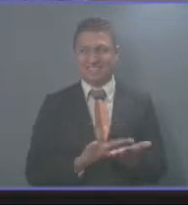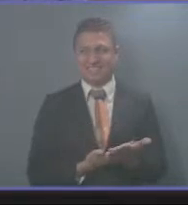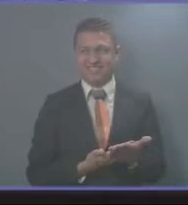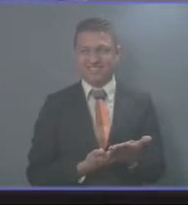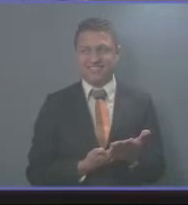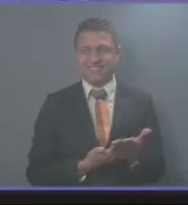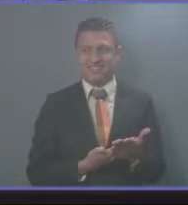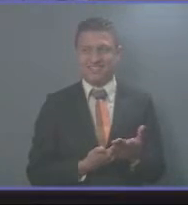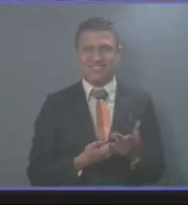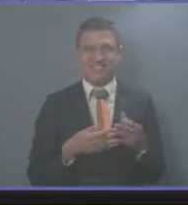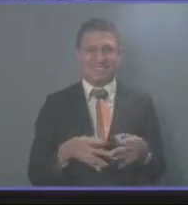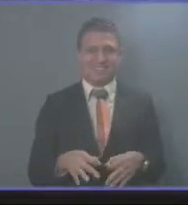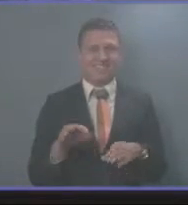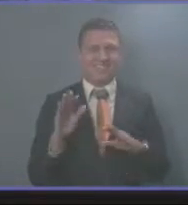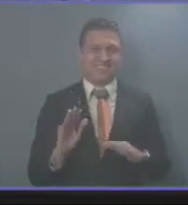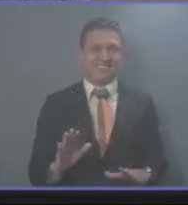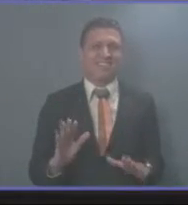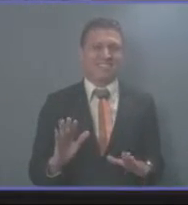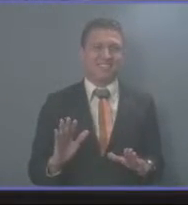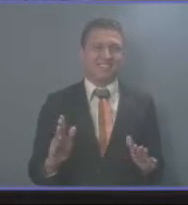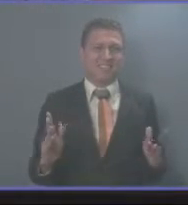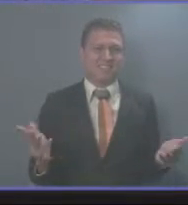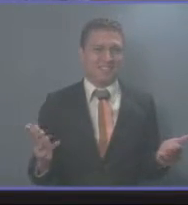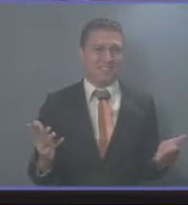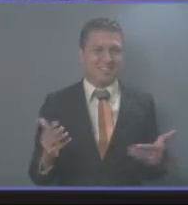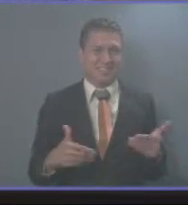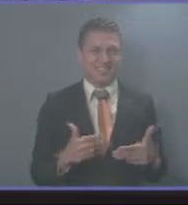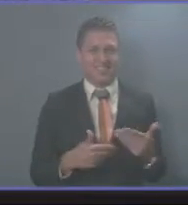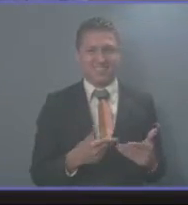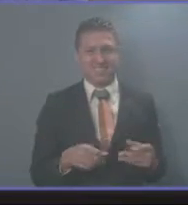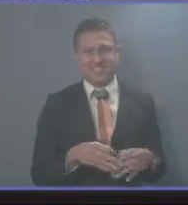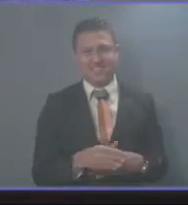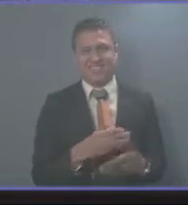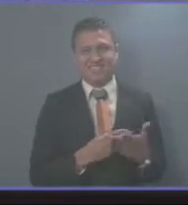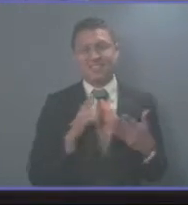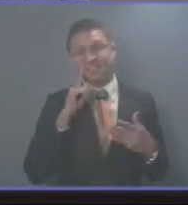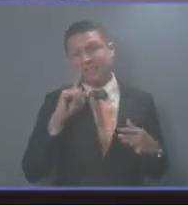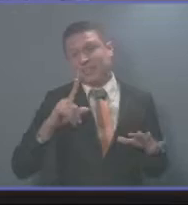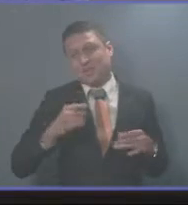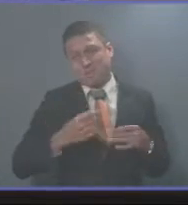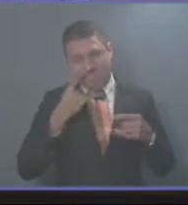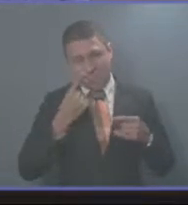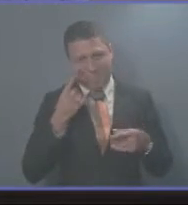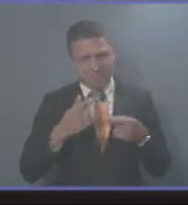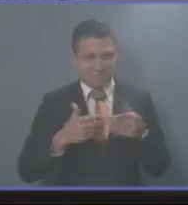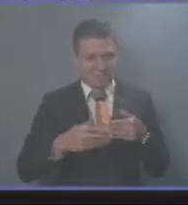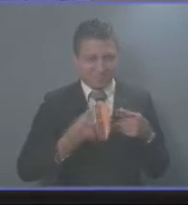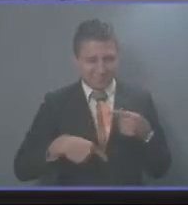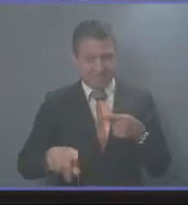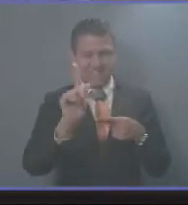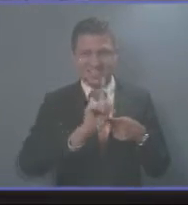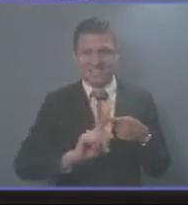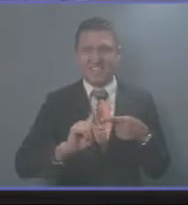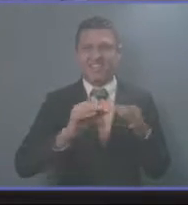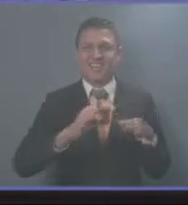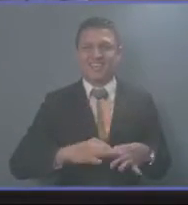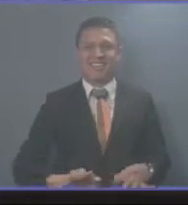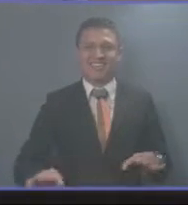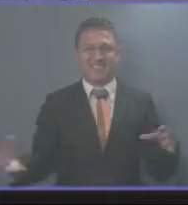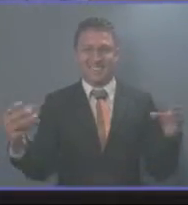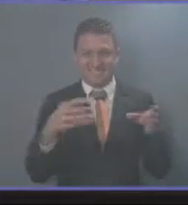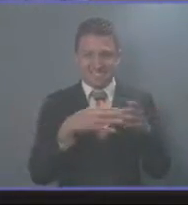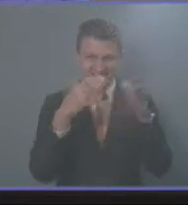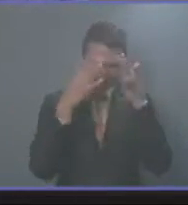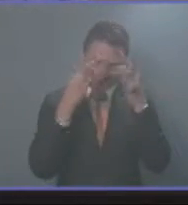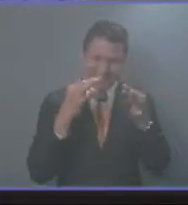Públicas incorpore el ejercicio presupuestario del año 2020, la continuidad de la pavimentación de la carretera que de San Miguel pasa